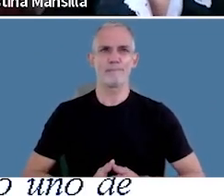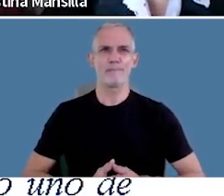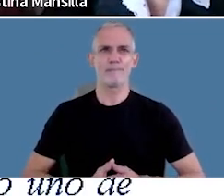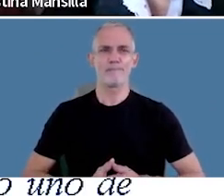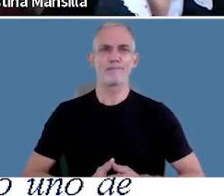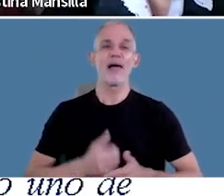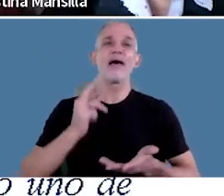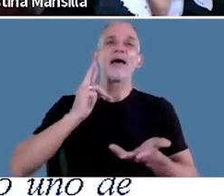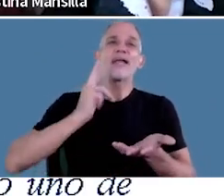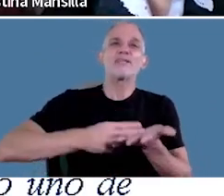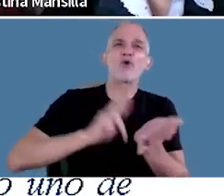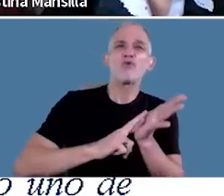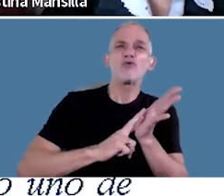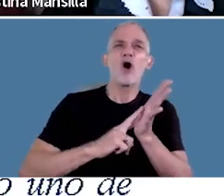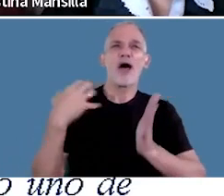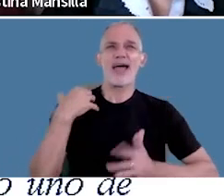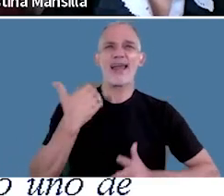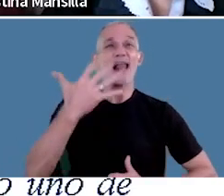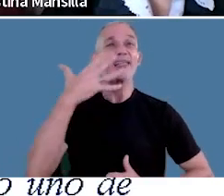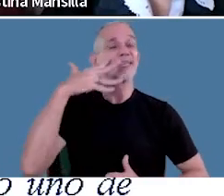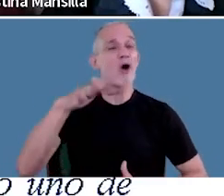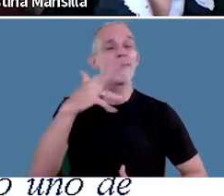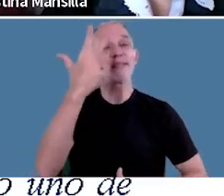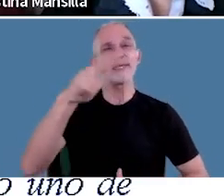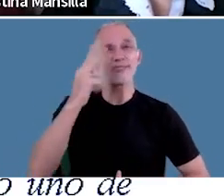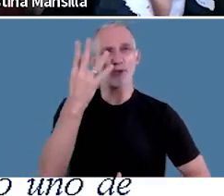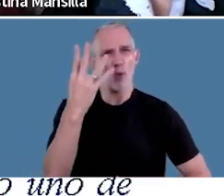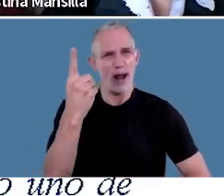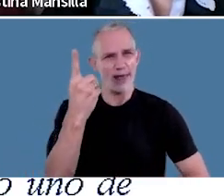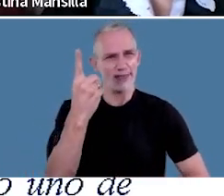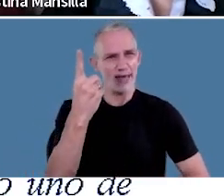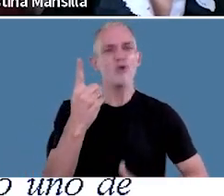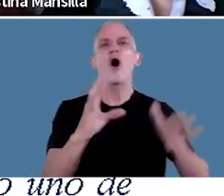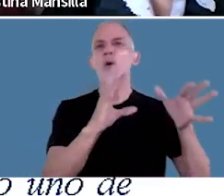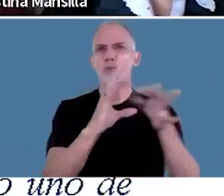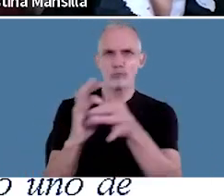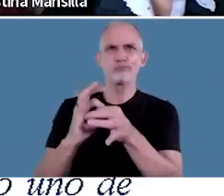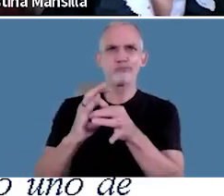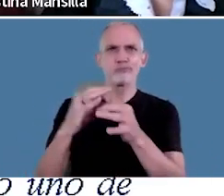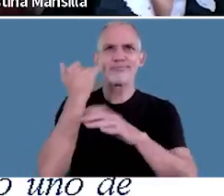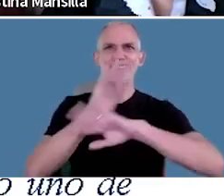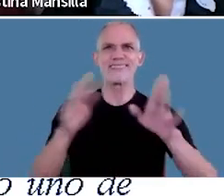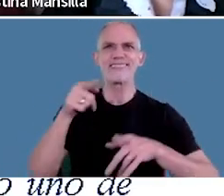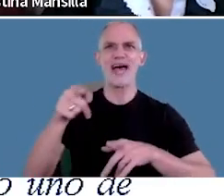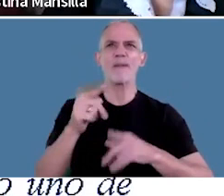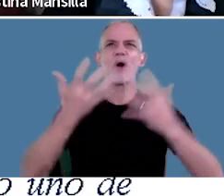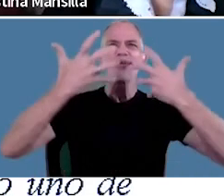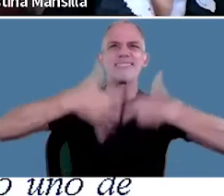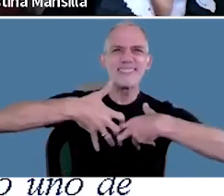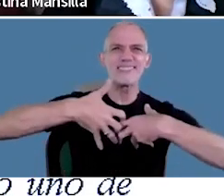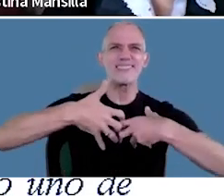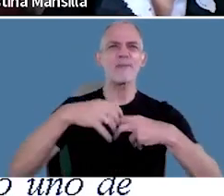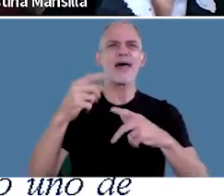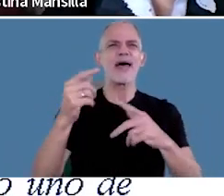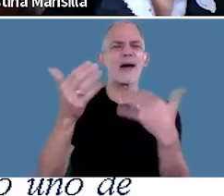La Resolución General 5341 está directamente vinculada al sistema de capacidad